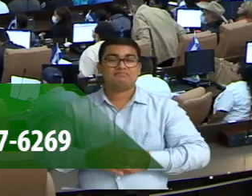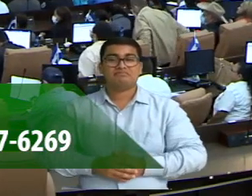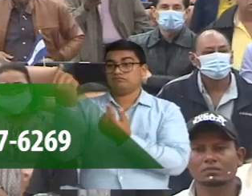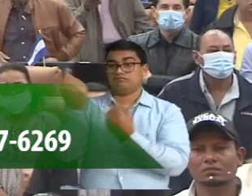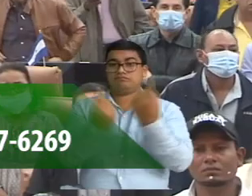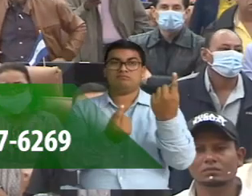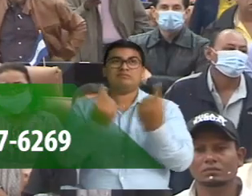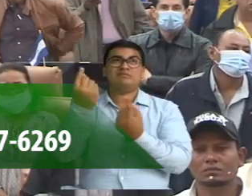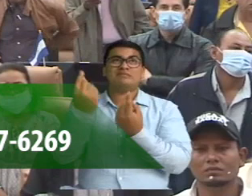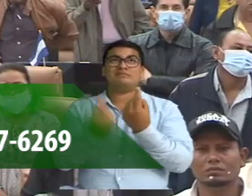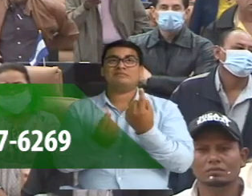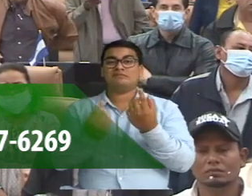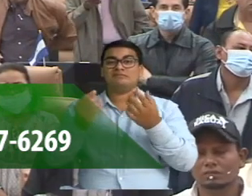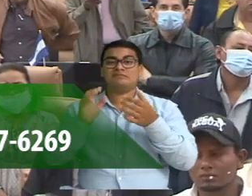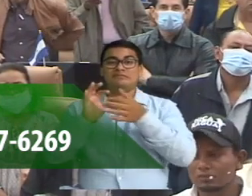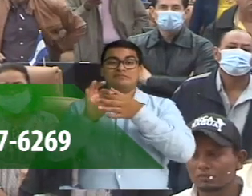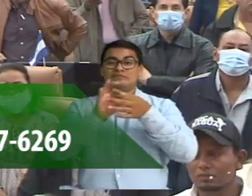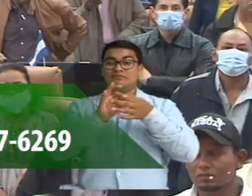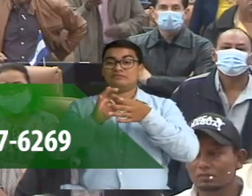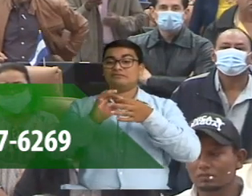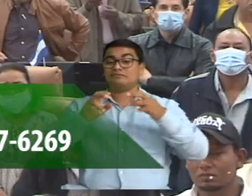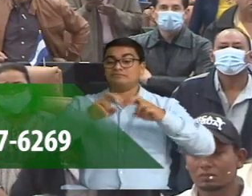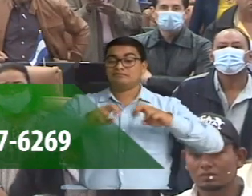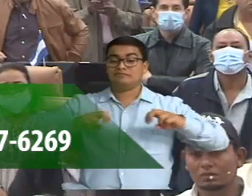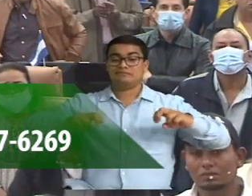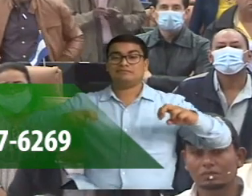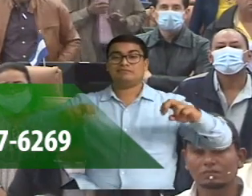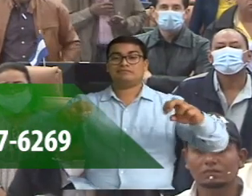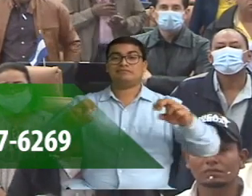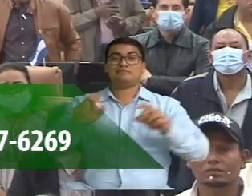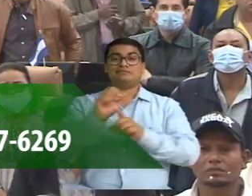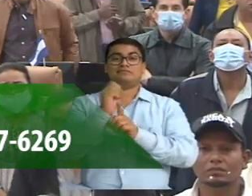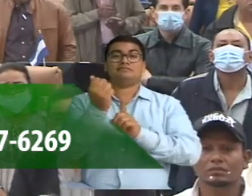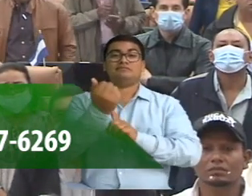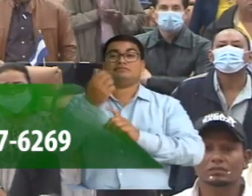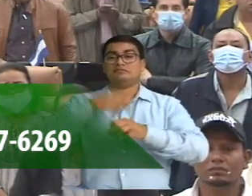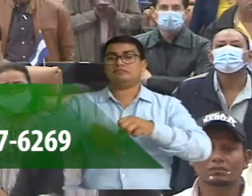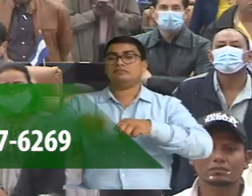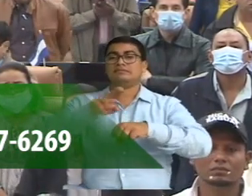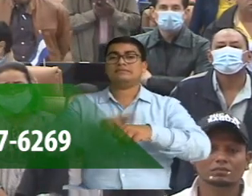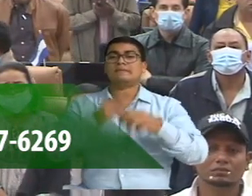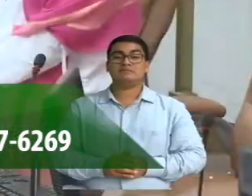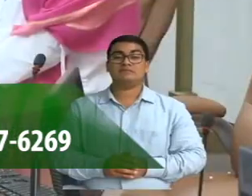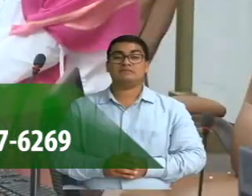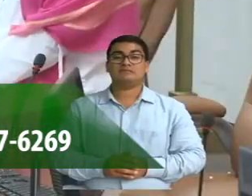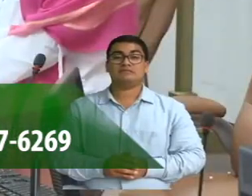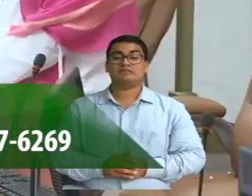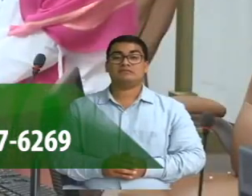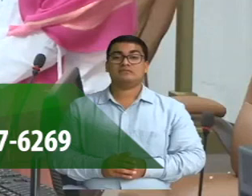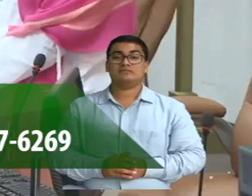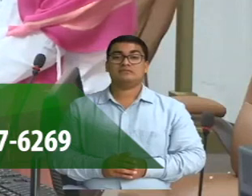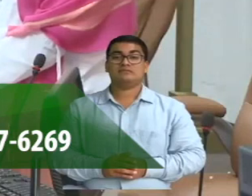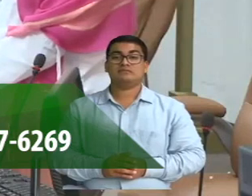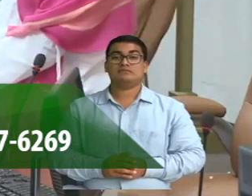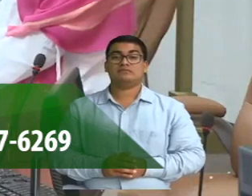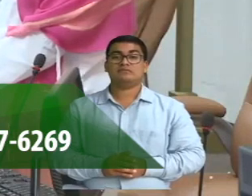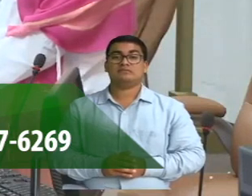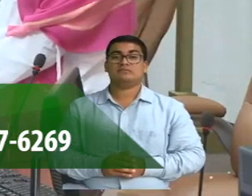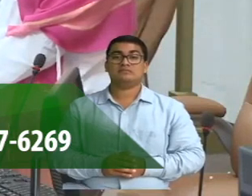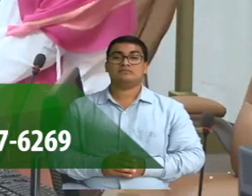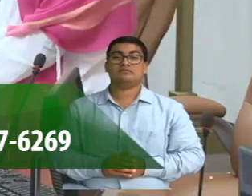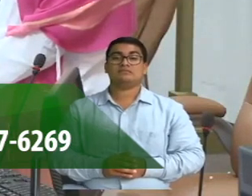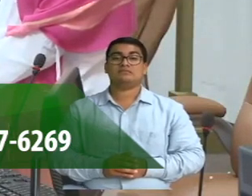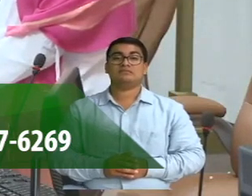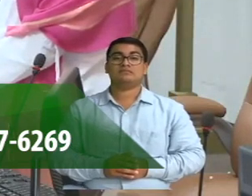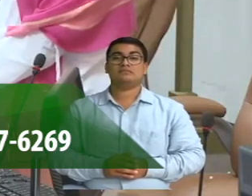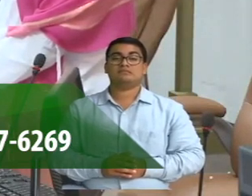sesión especial dedicada al 72 aniversario de la Declaración Universal de los Derechos Humanos, homenajeando a los que llamaron víctimas